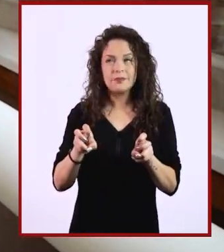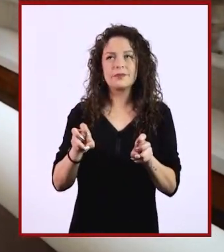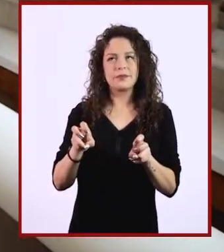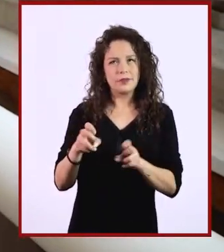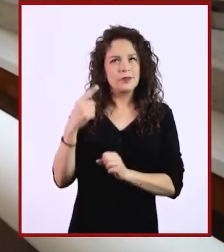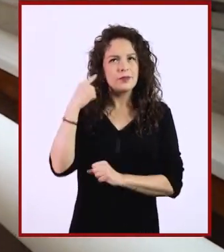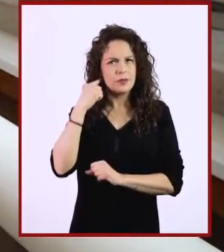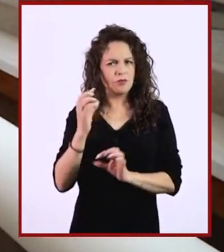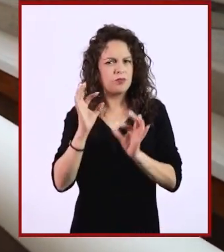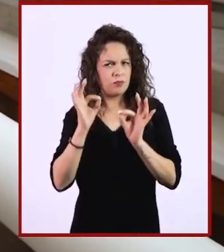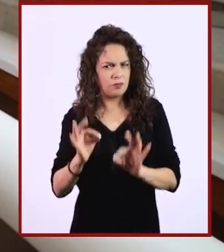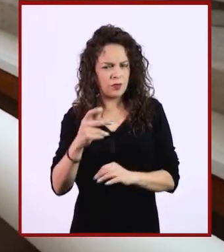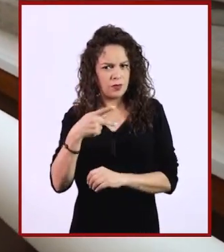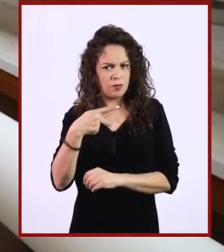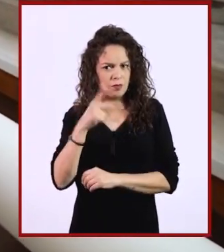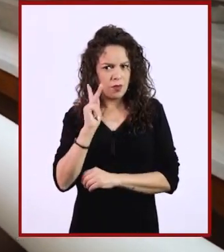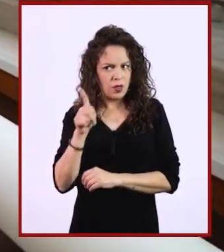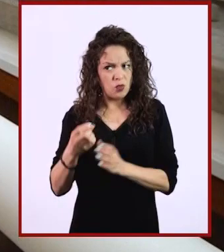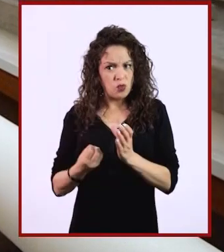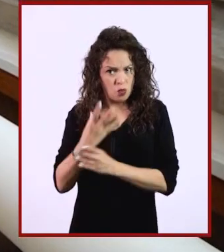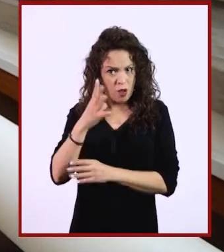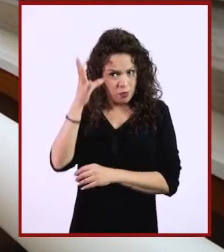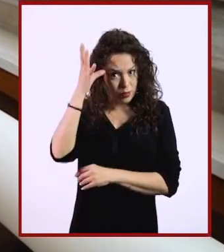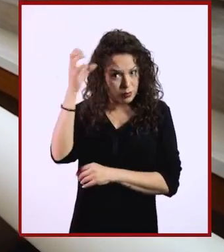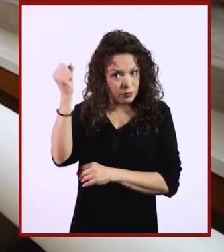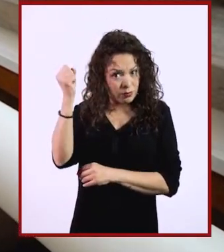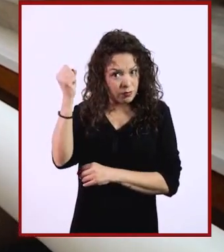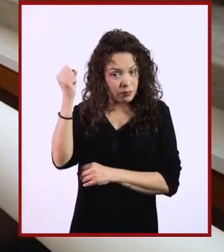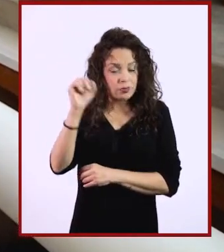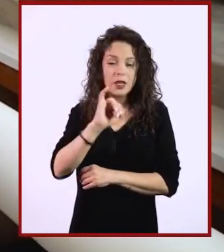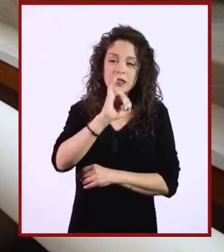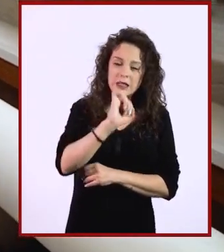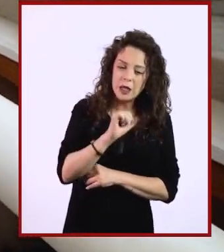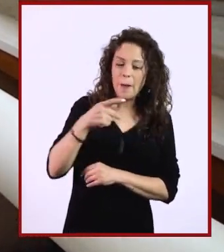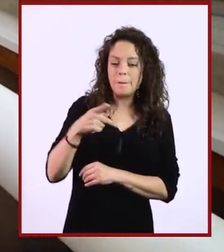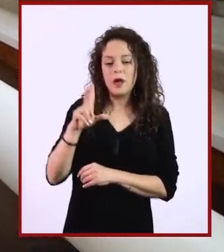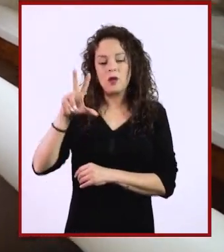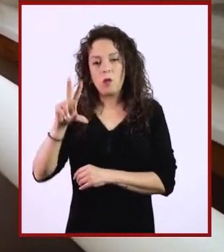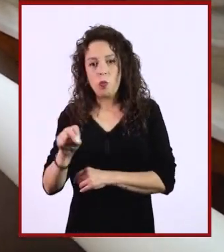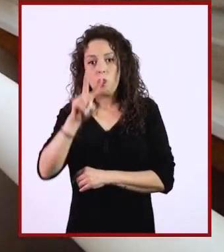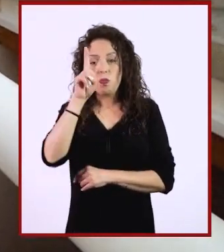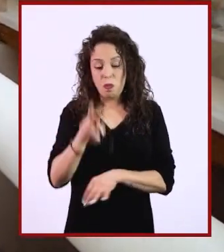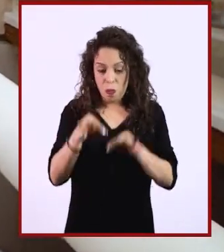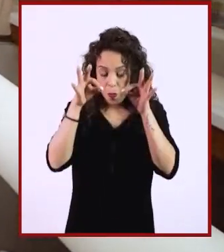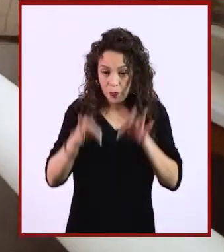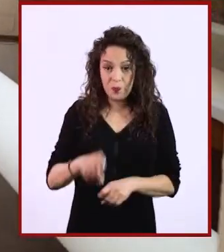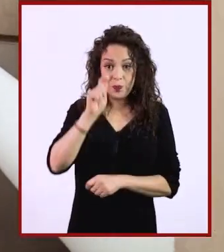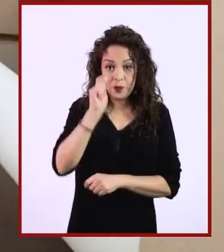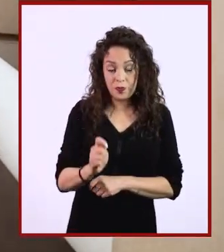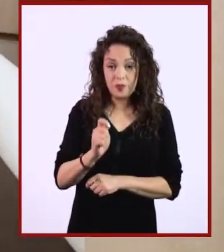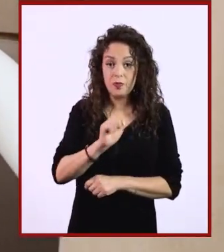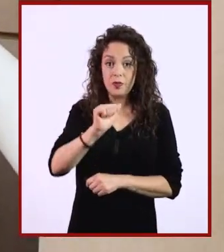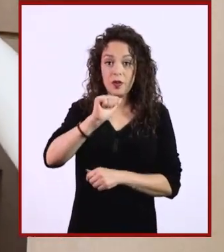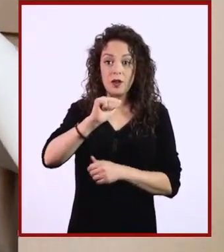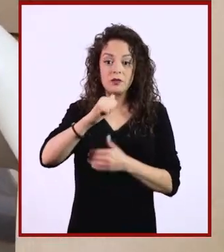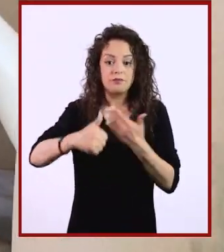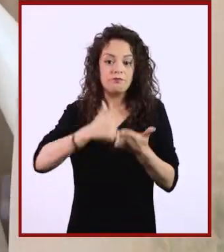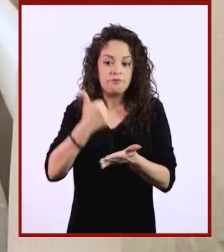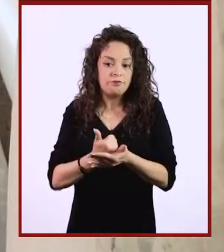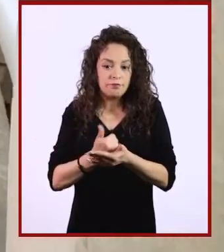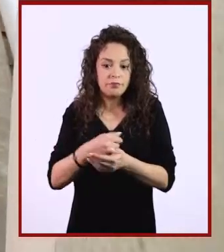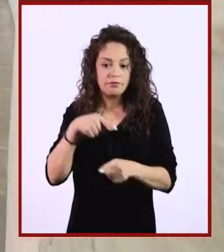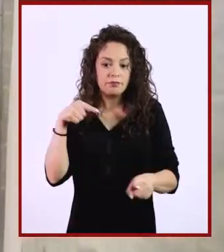pero ¿es un concepto nuevo? Sí y no. En realidad, las raíces de la ciudadanía global se sembraron con la creación